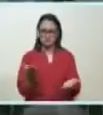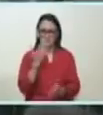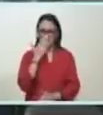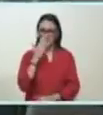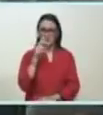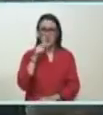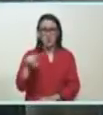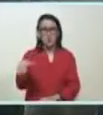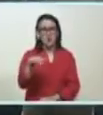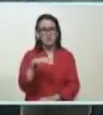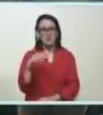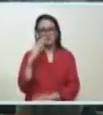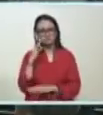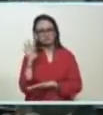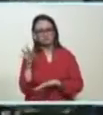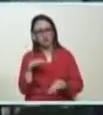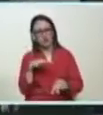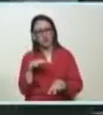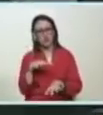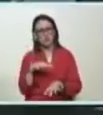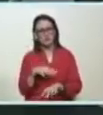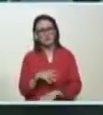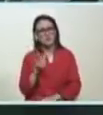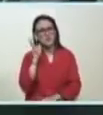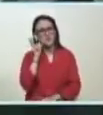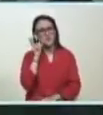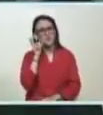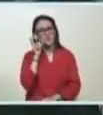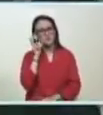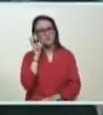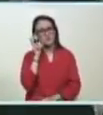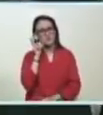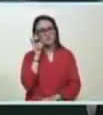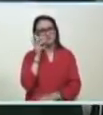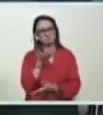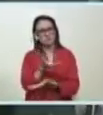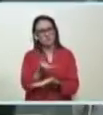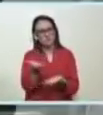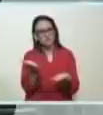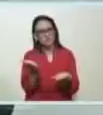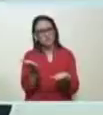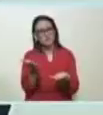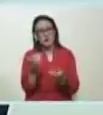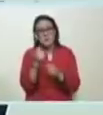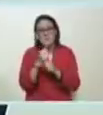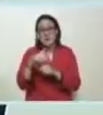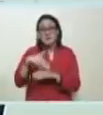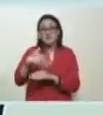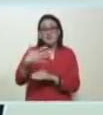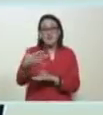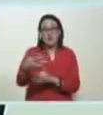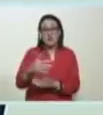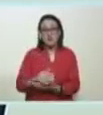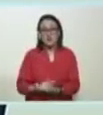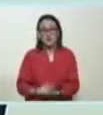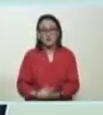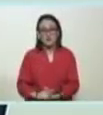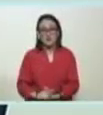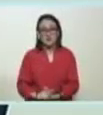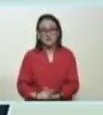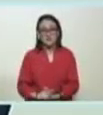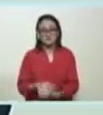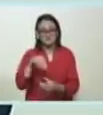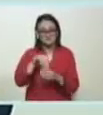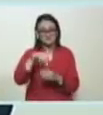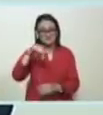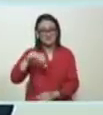venezolano que nos ve, que nos observa, que nos escucha y que nos espera a las afueras de este